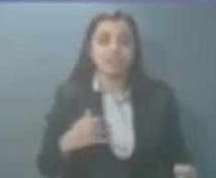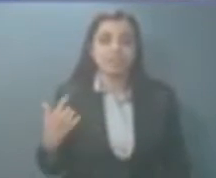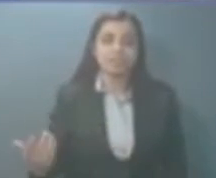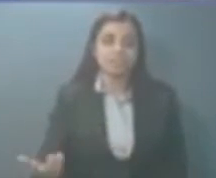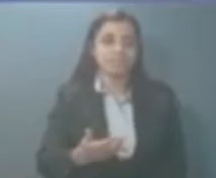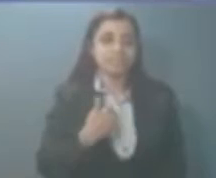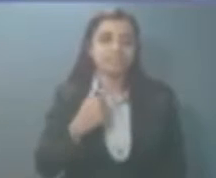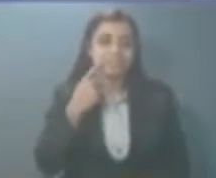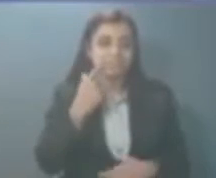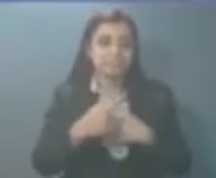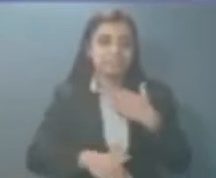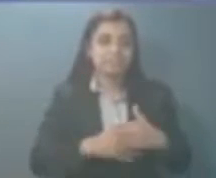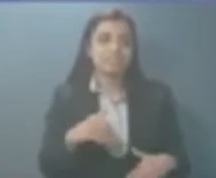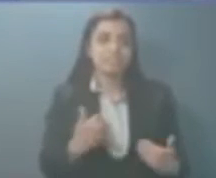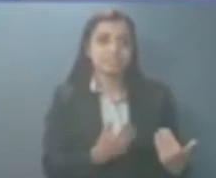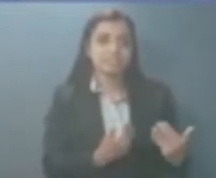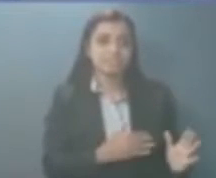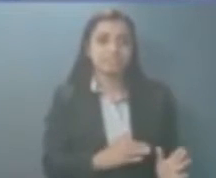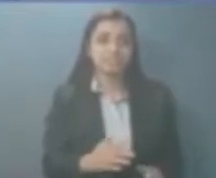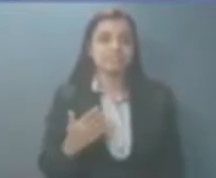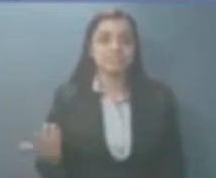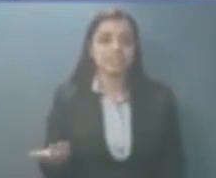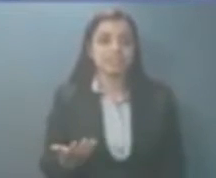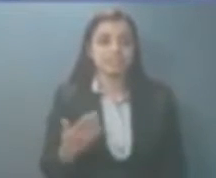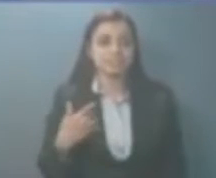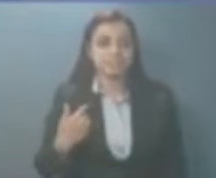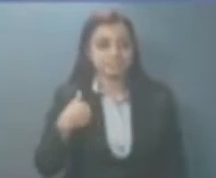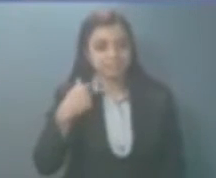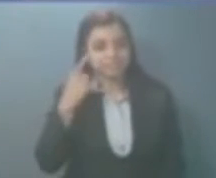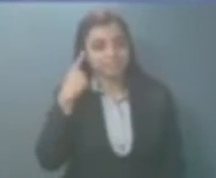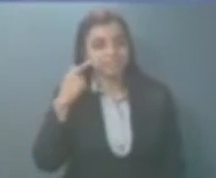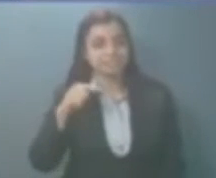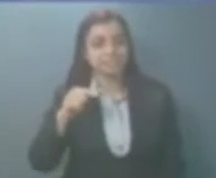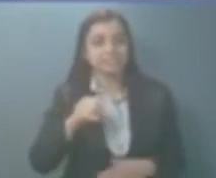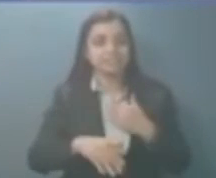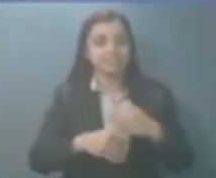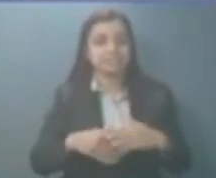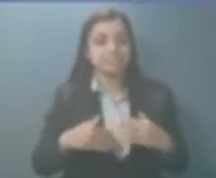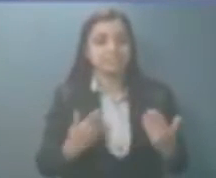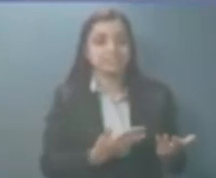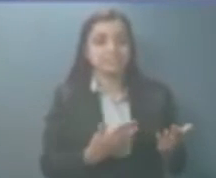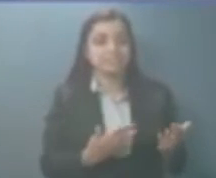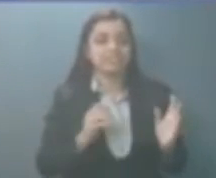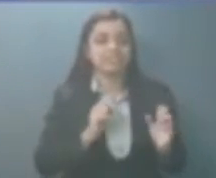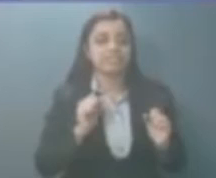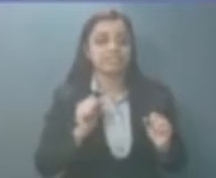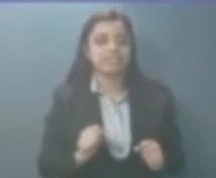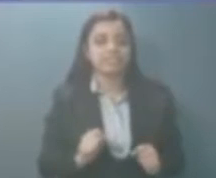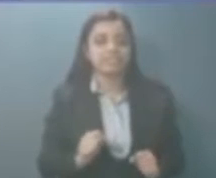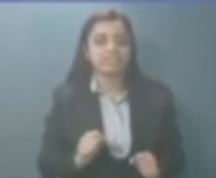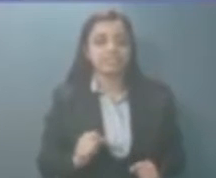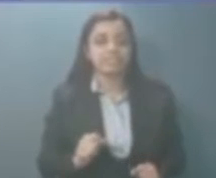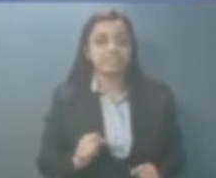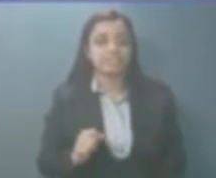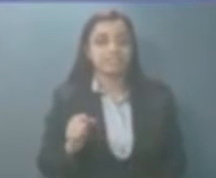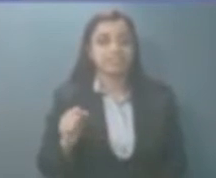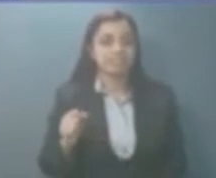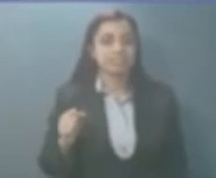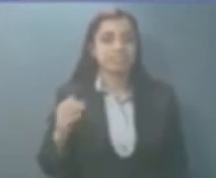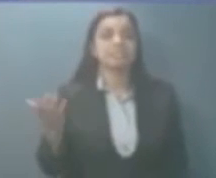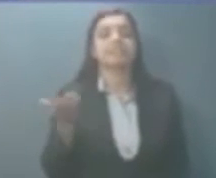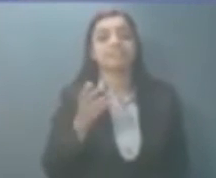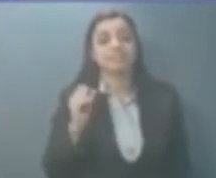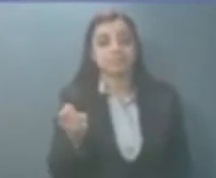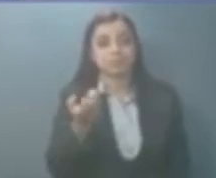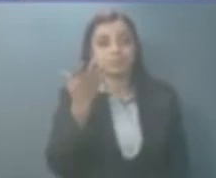plaza vacante. Hoy no, estamos en momentos de pandemia y necesitamos facilitar estos procesos también a las